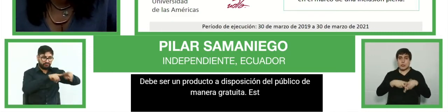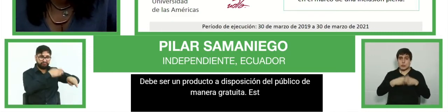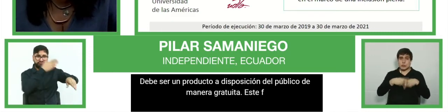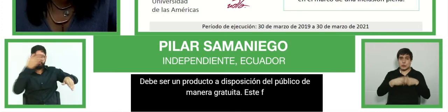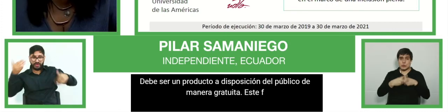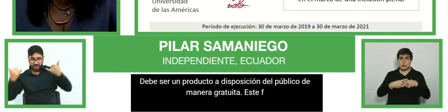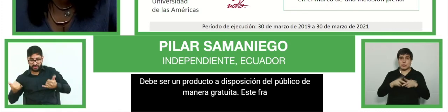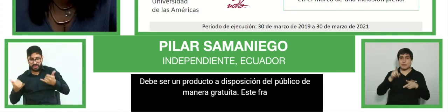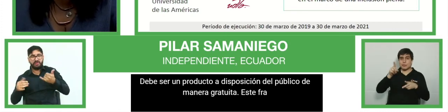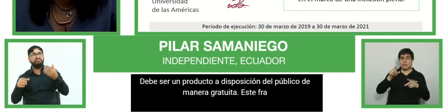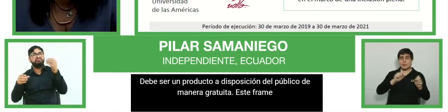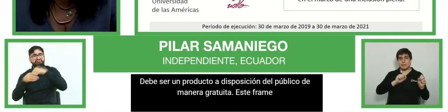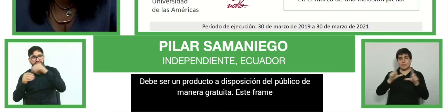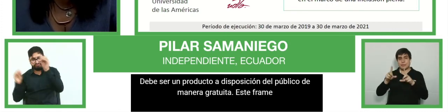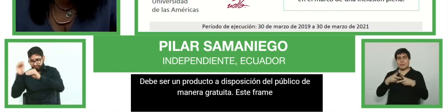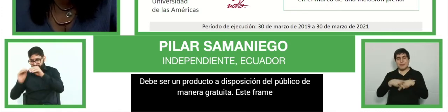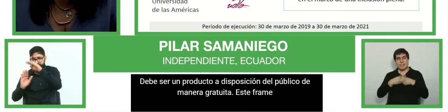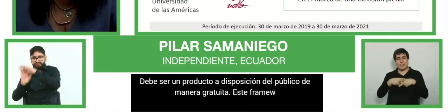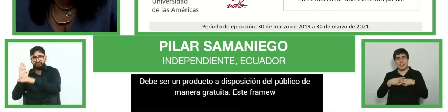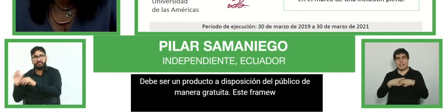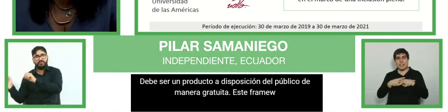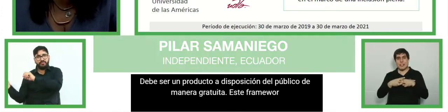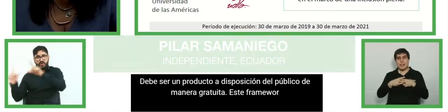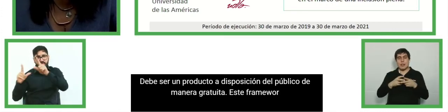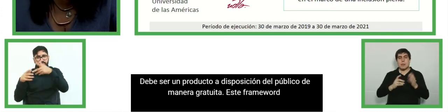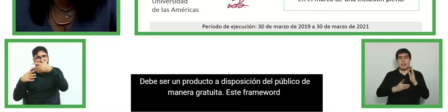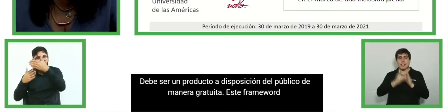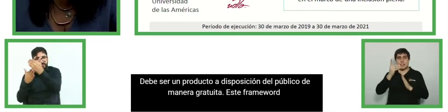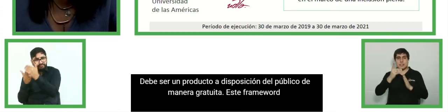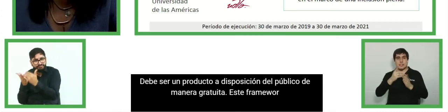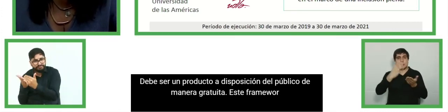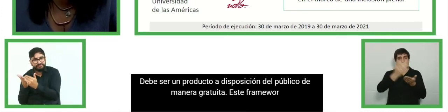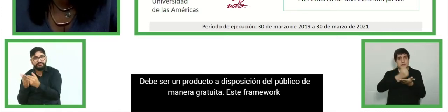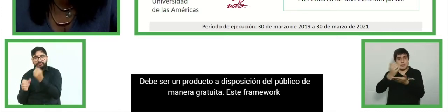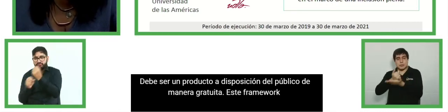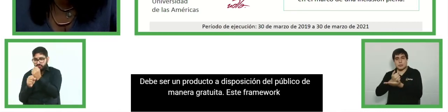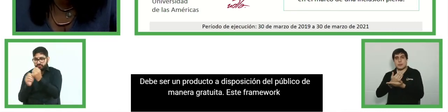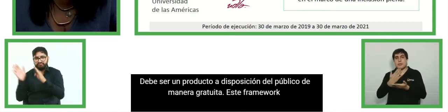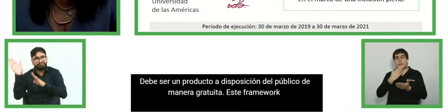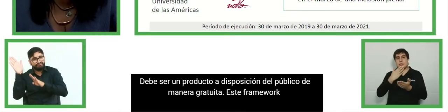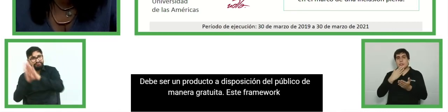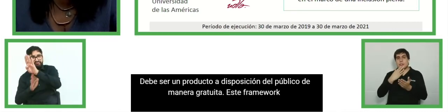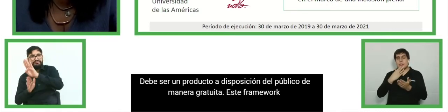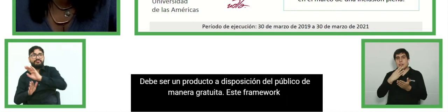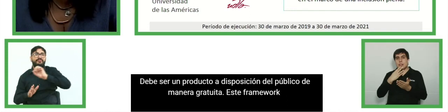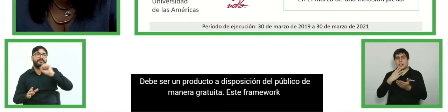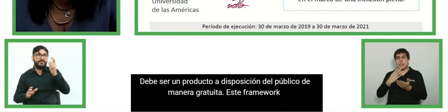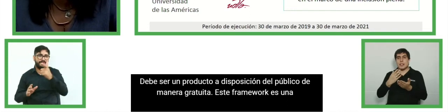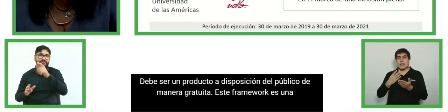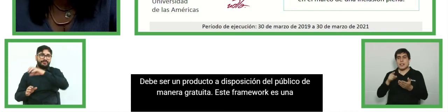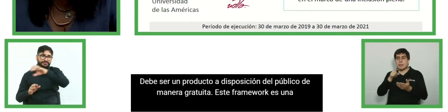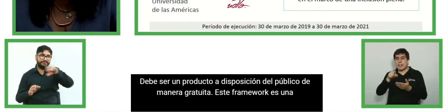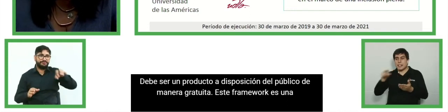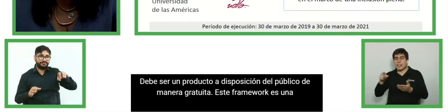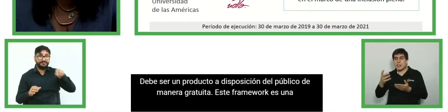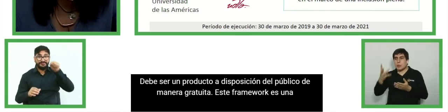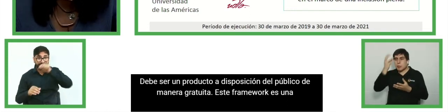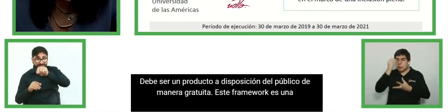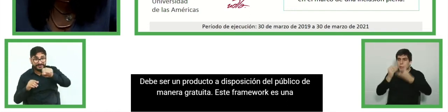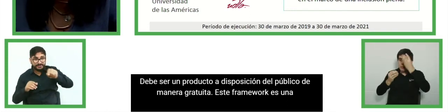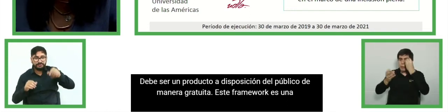apoyo para el desarrollo, adquisición, recuperación o afianzamiento de habilidades